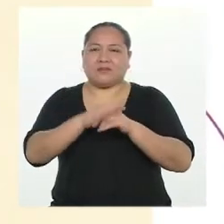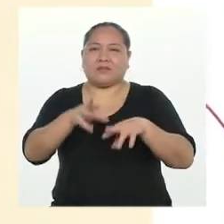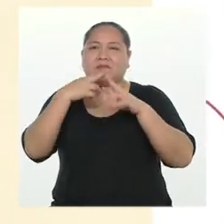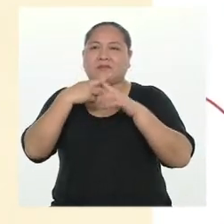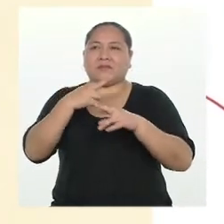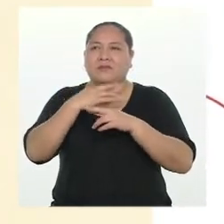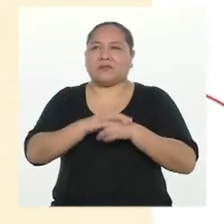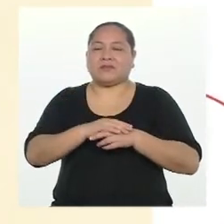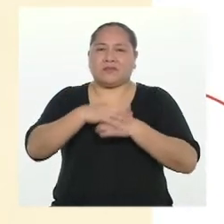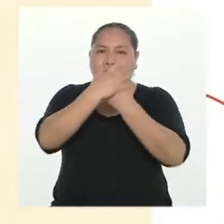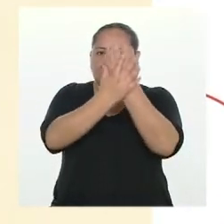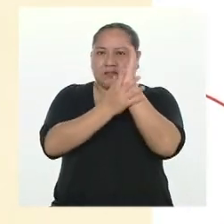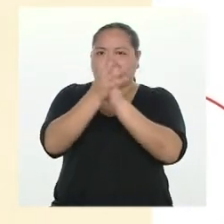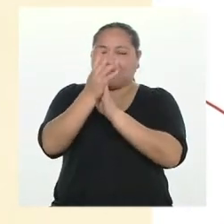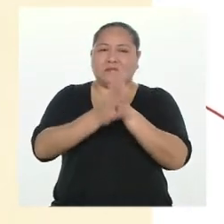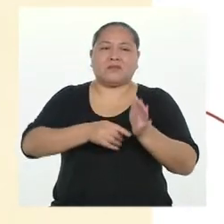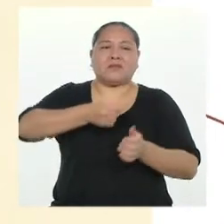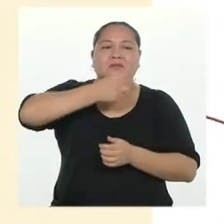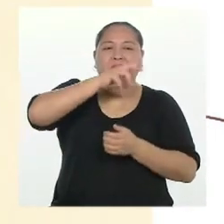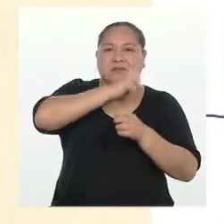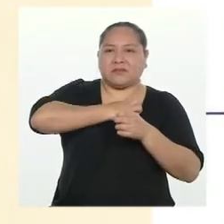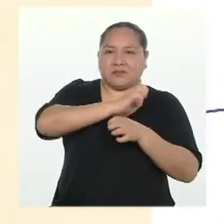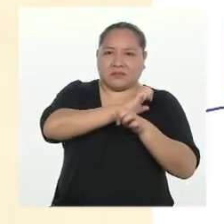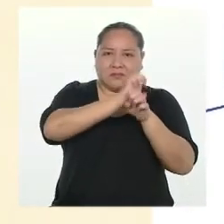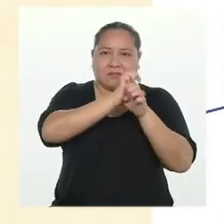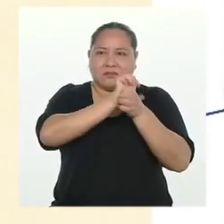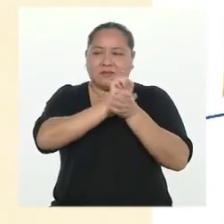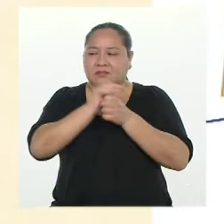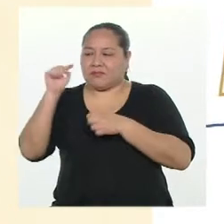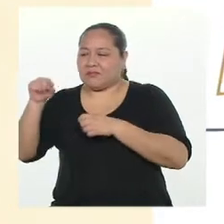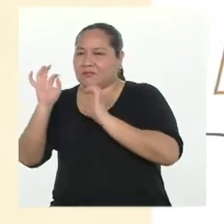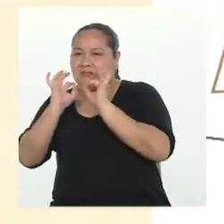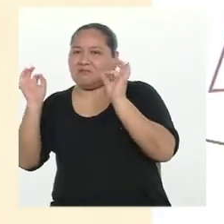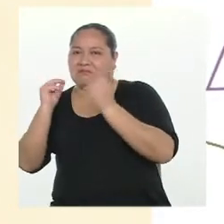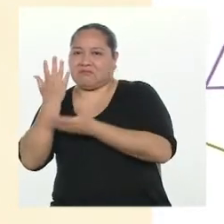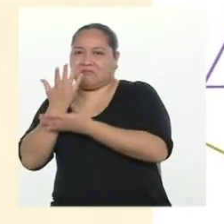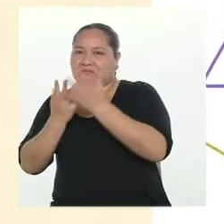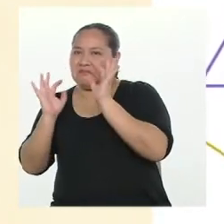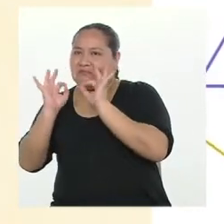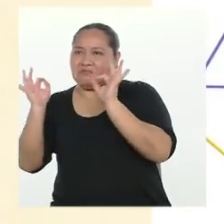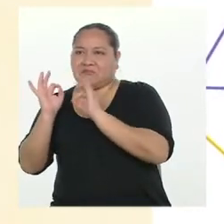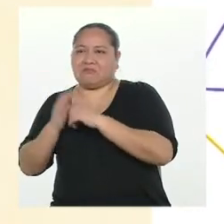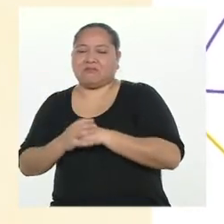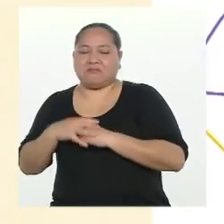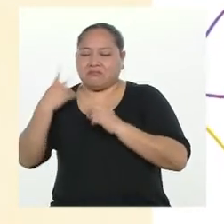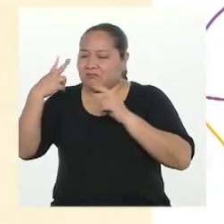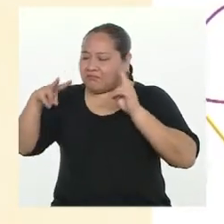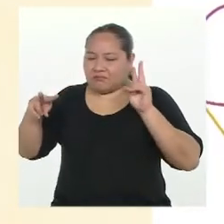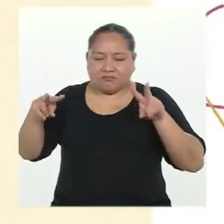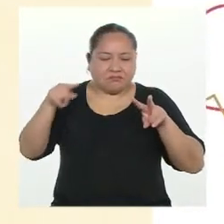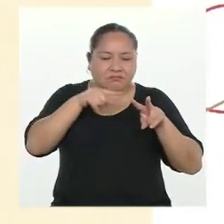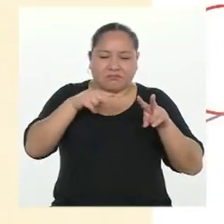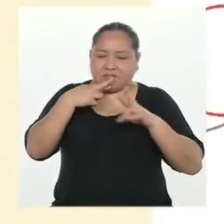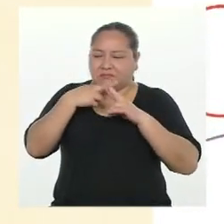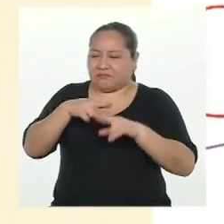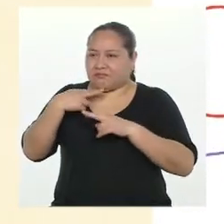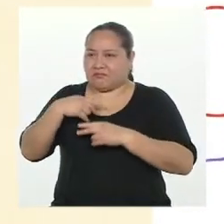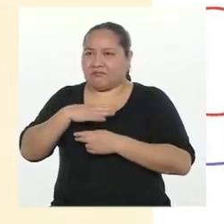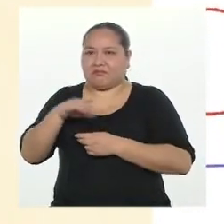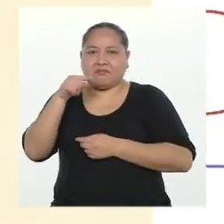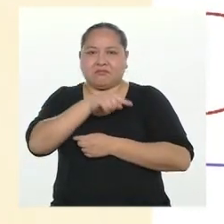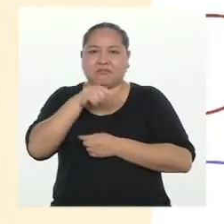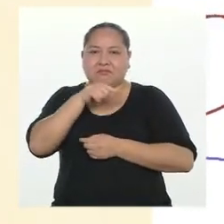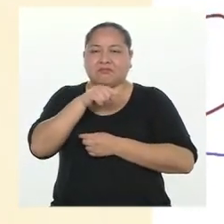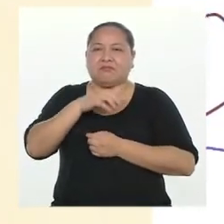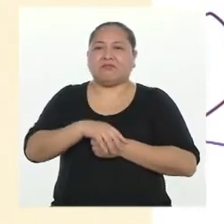de las manos lavadas con agua y jabón y los de sin lavarse las manos? Luego de observar los resultados, podemos ver que en el medio de